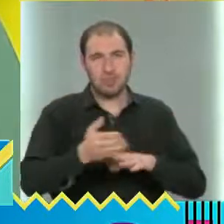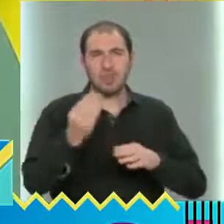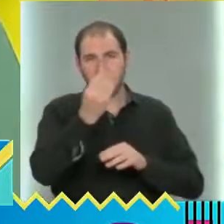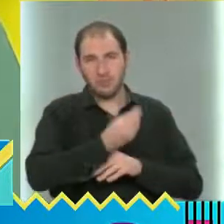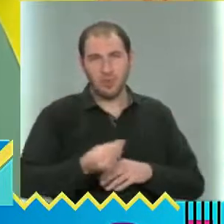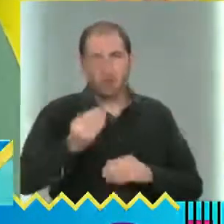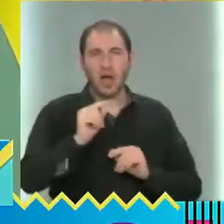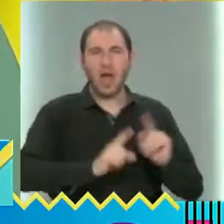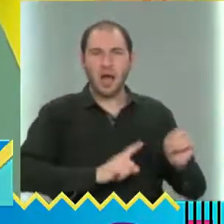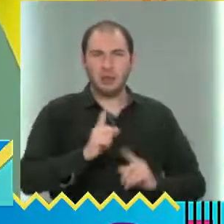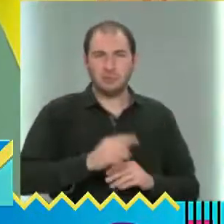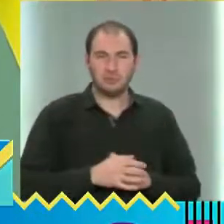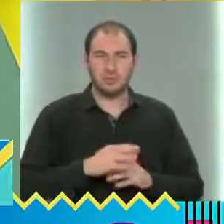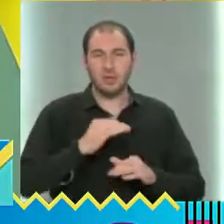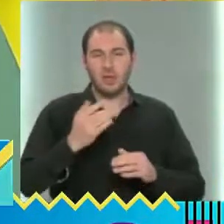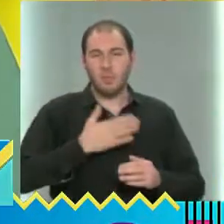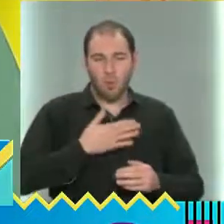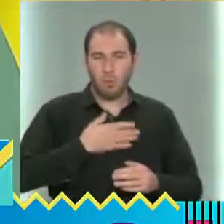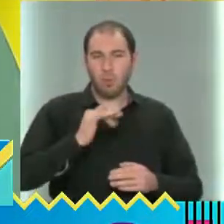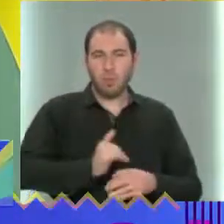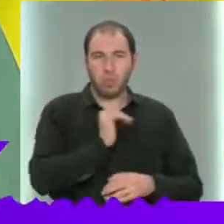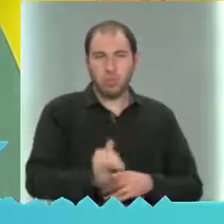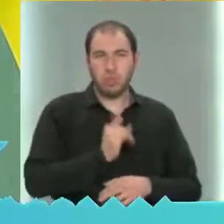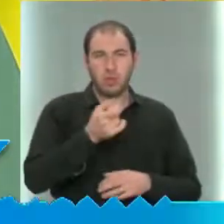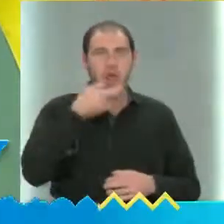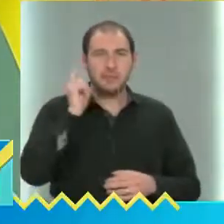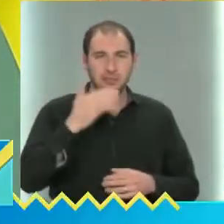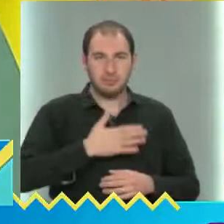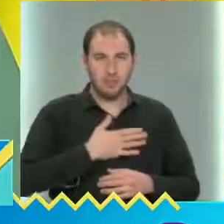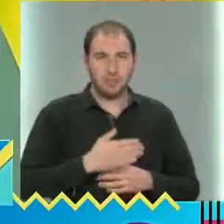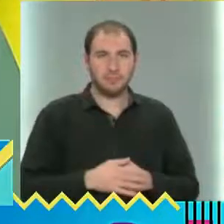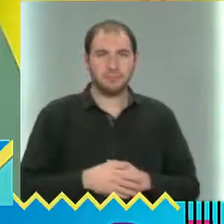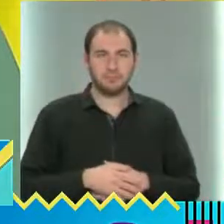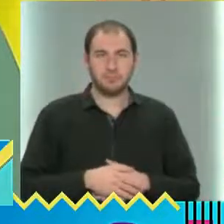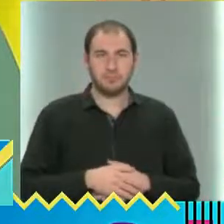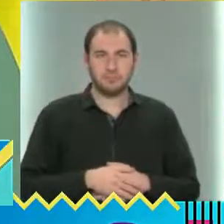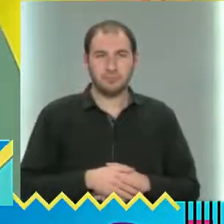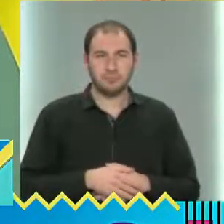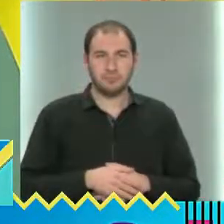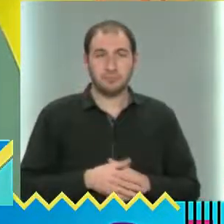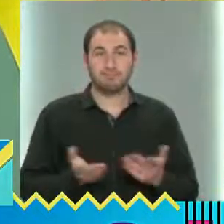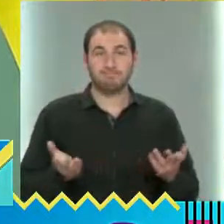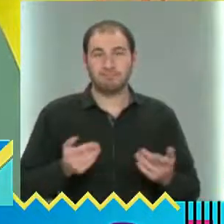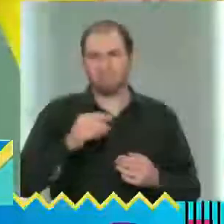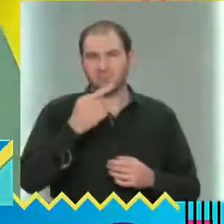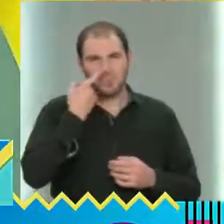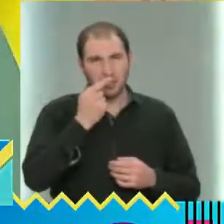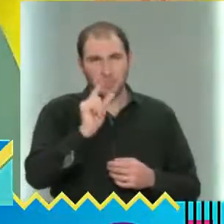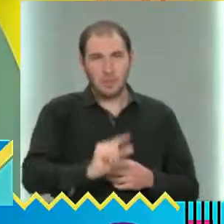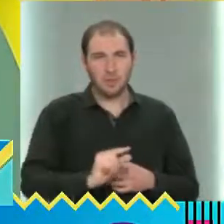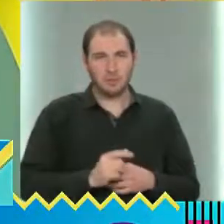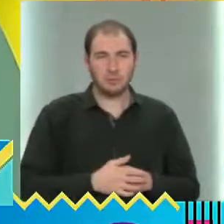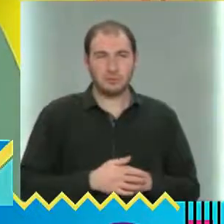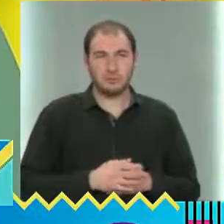estéticas. Hay algunas que se quedan hablando de sí mismos todo el tiempo y su experiencia personal, que, bueno, no nos interesa demasiado.